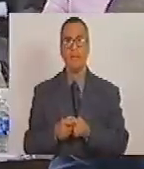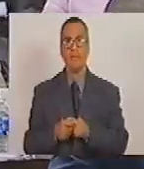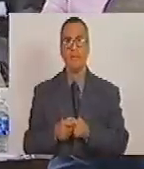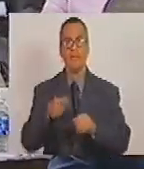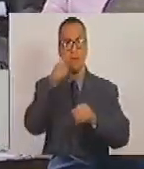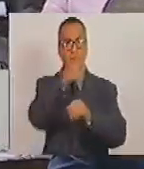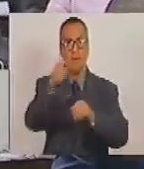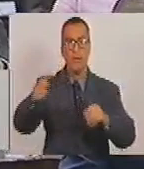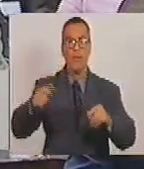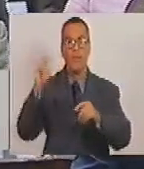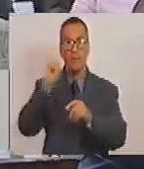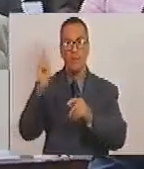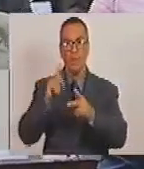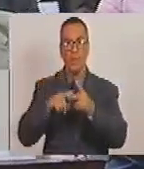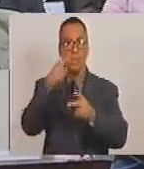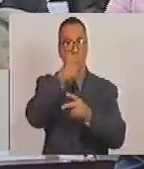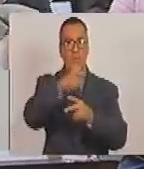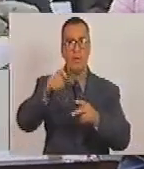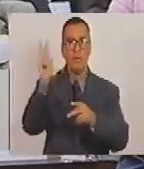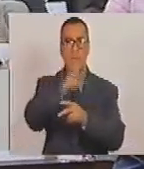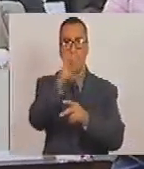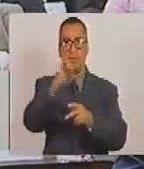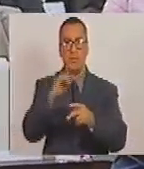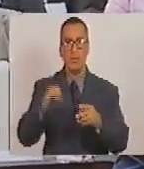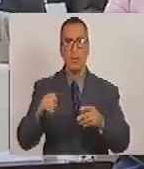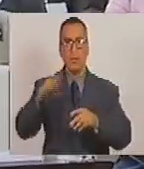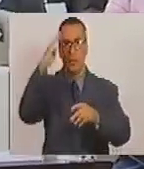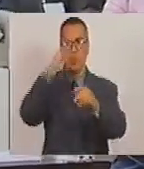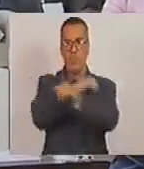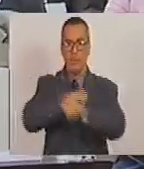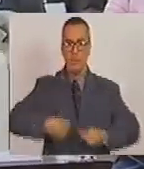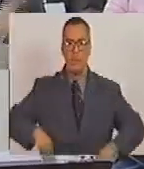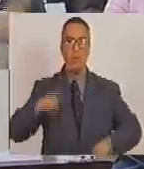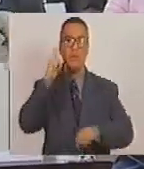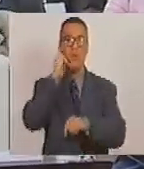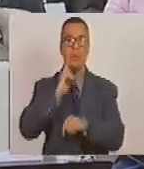pueblo del Zulia, Armada Bolivariana,